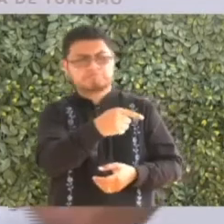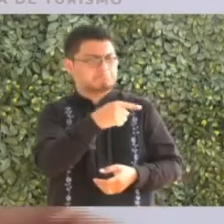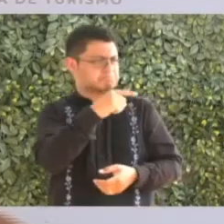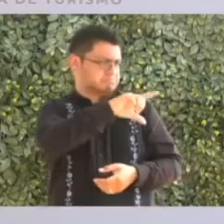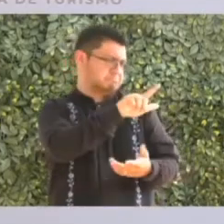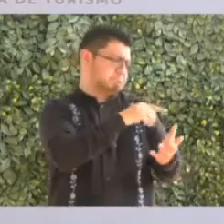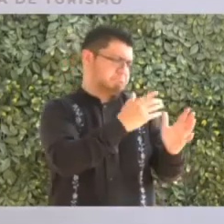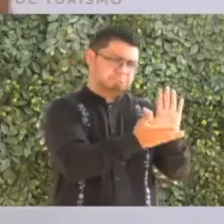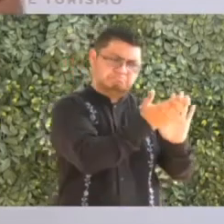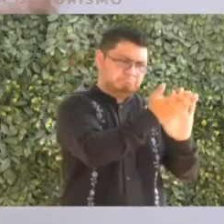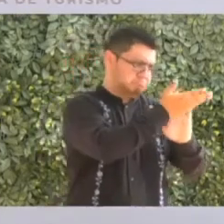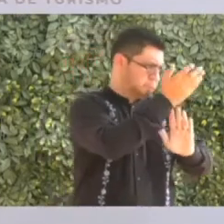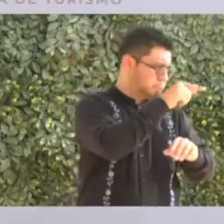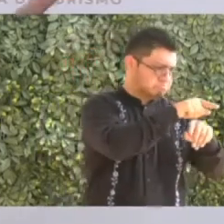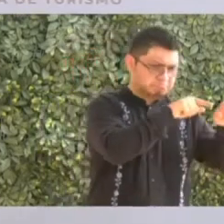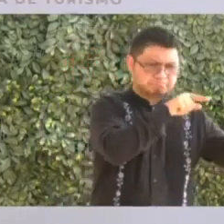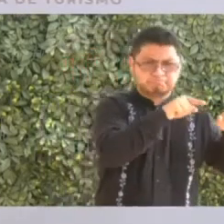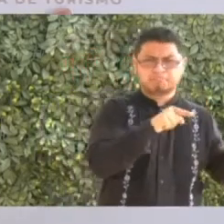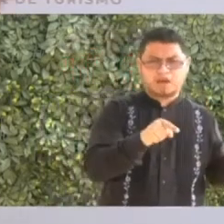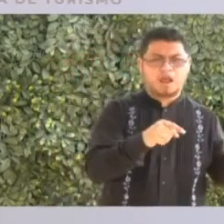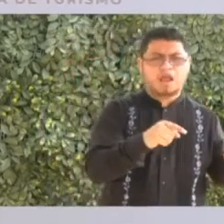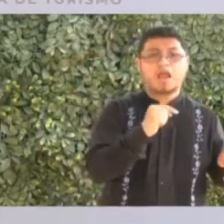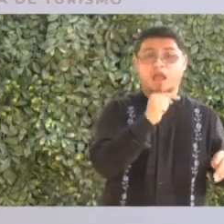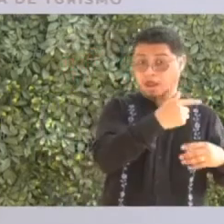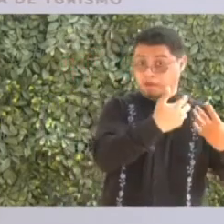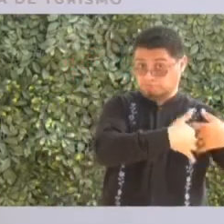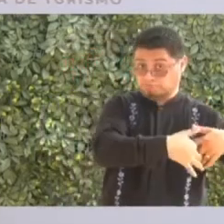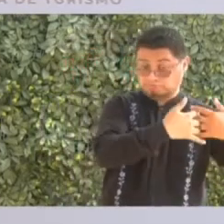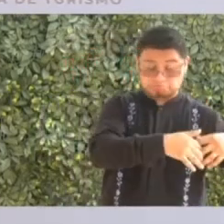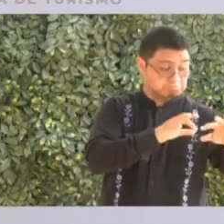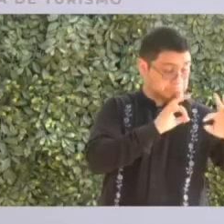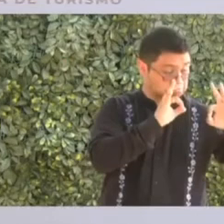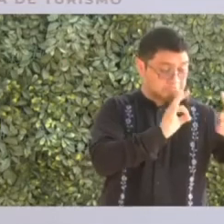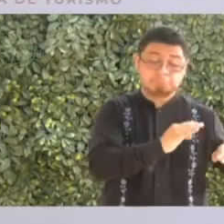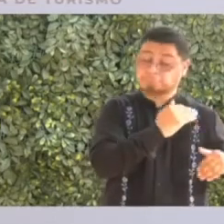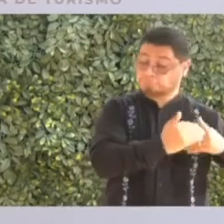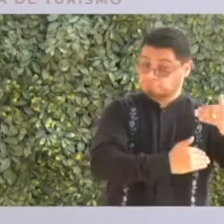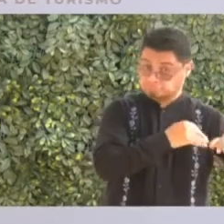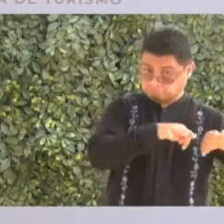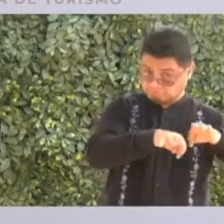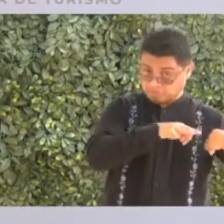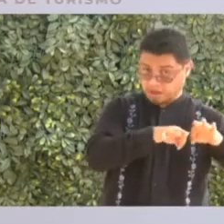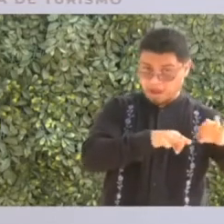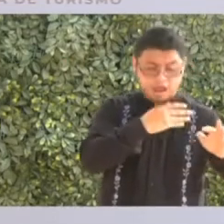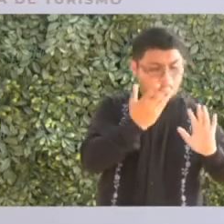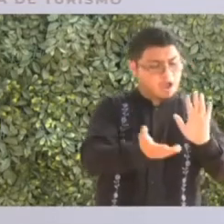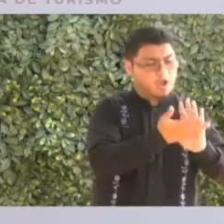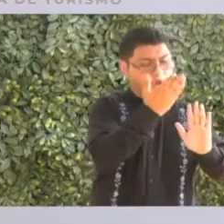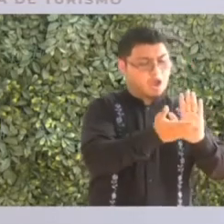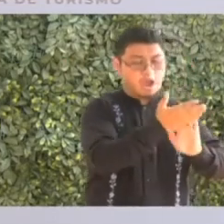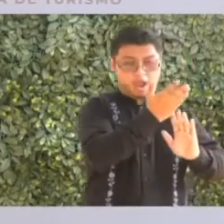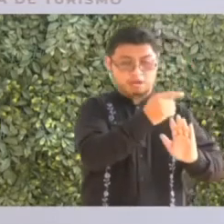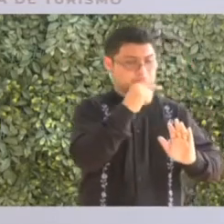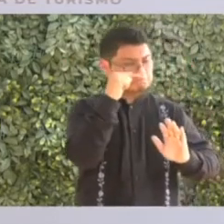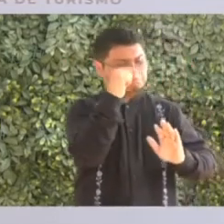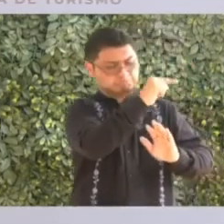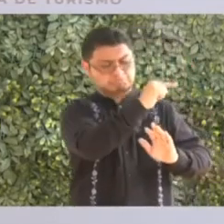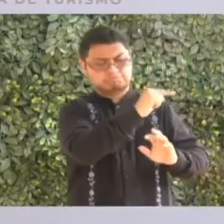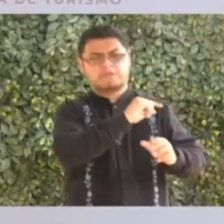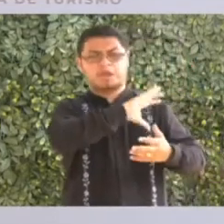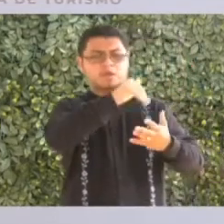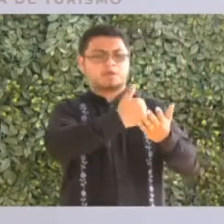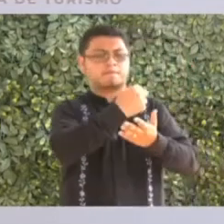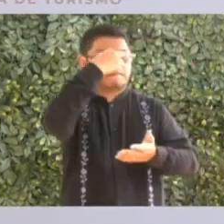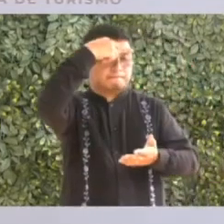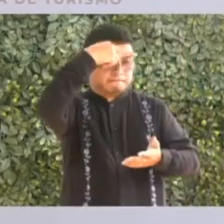obra. Fue una de las empresas que trabajó en la construcción del segundo piso en